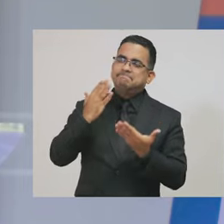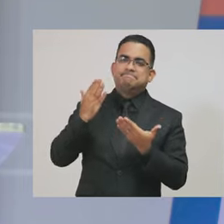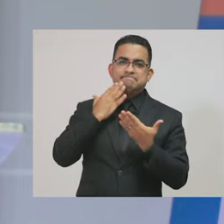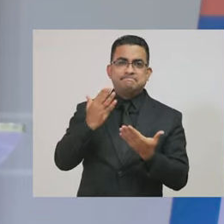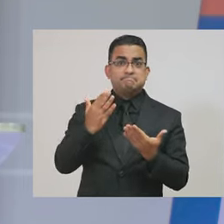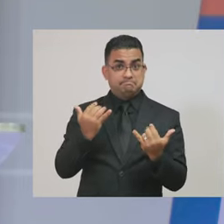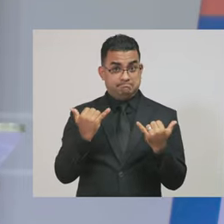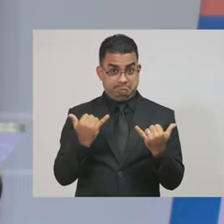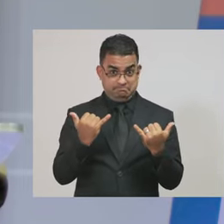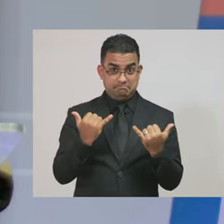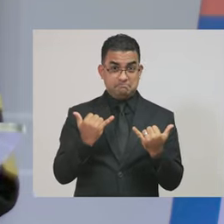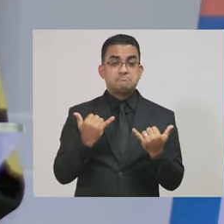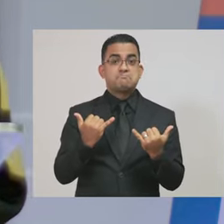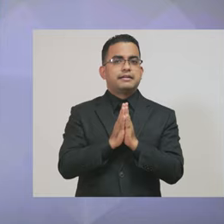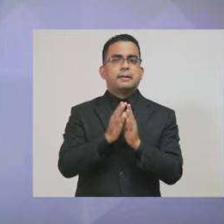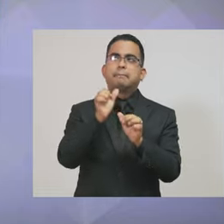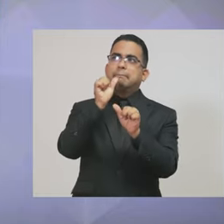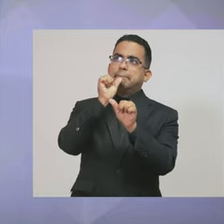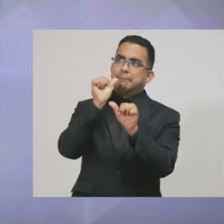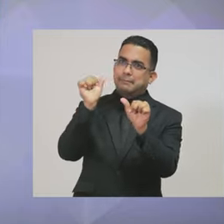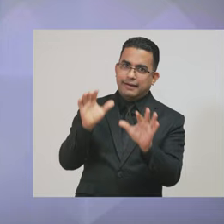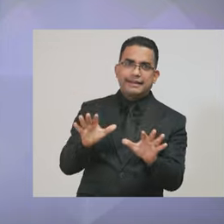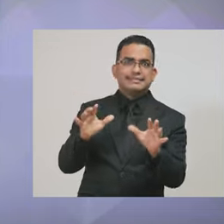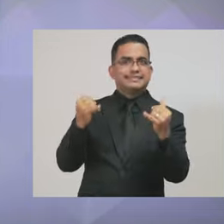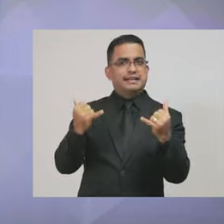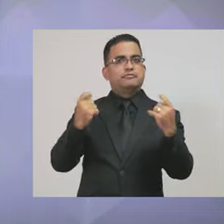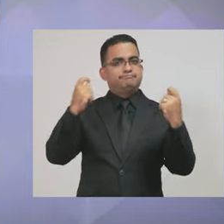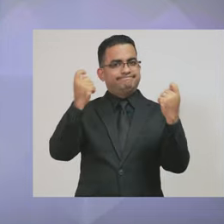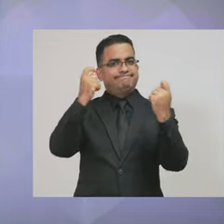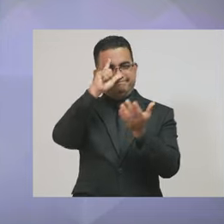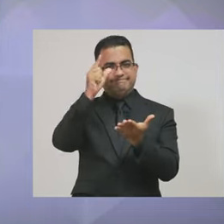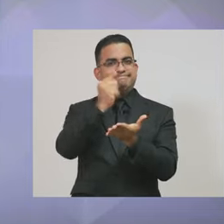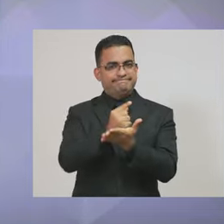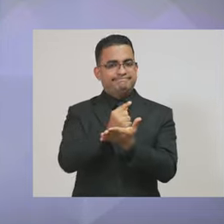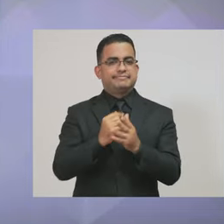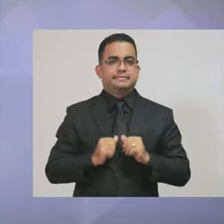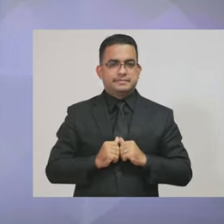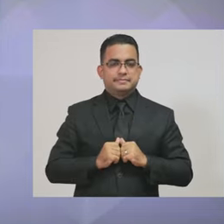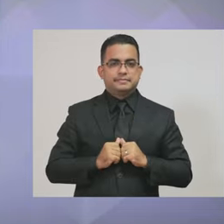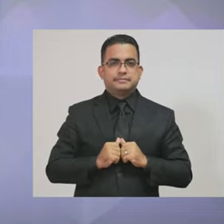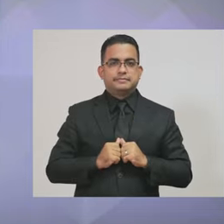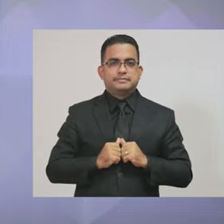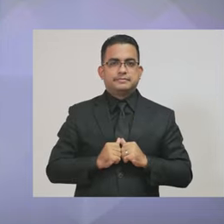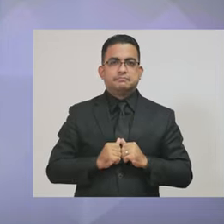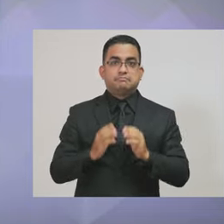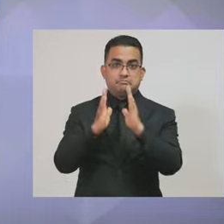ese espíritu de oración y agradecimiento vamos a tener la oración de bendición